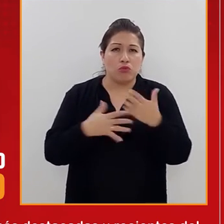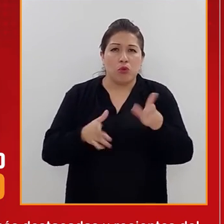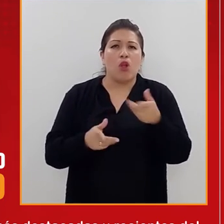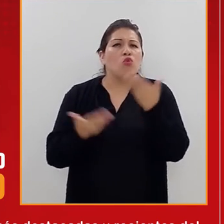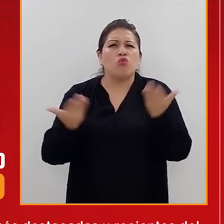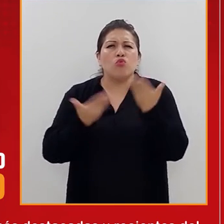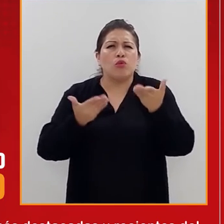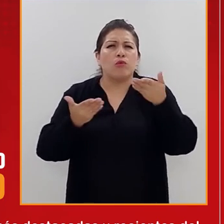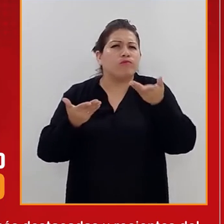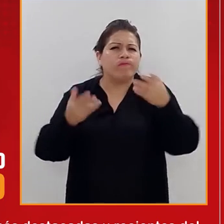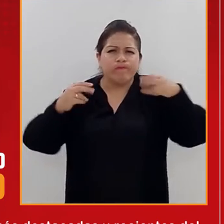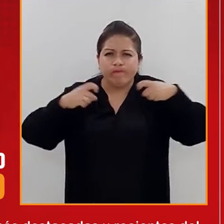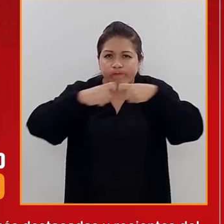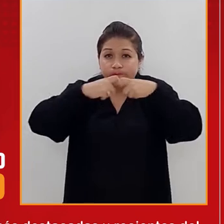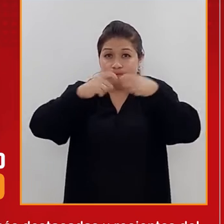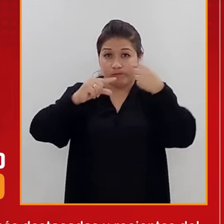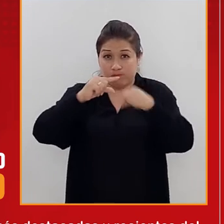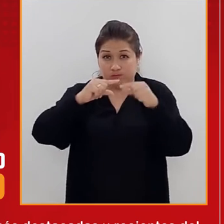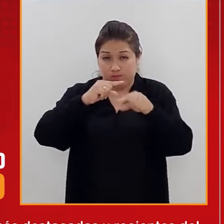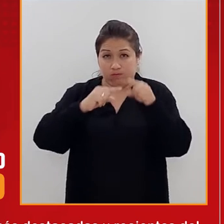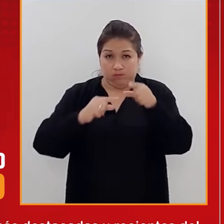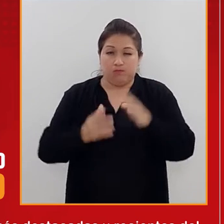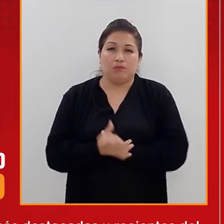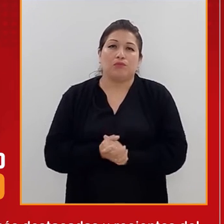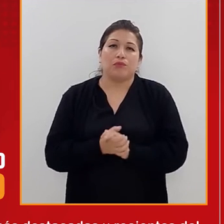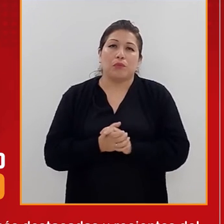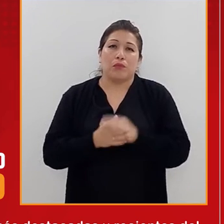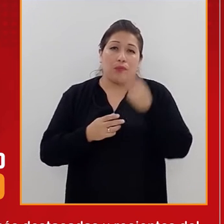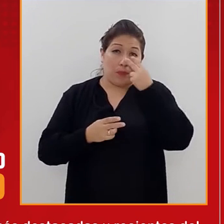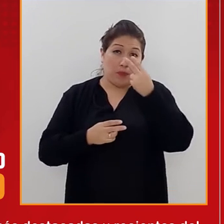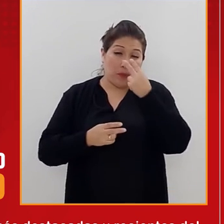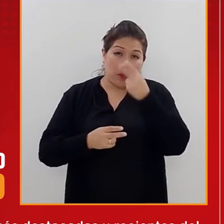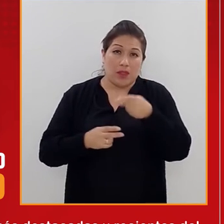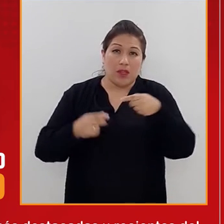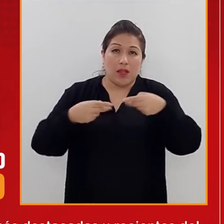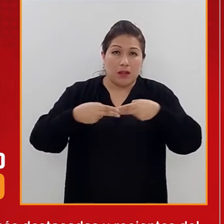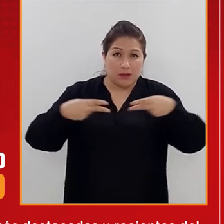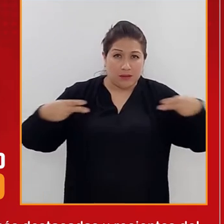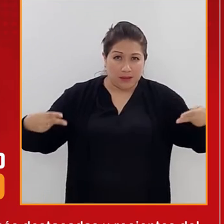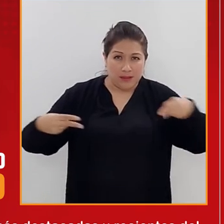o consultas a través de la dirección electrónica del observatorio: